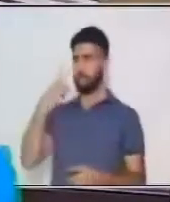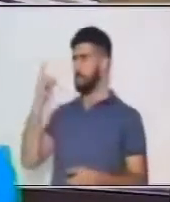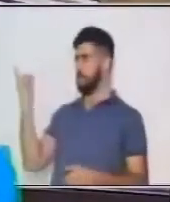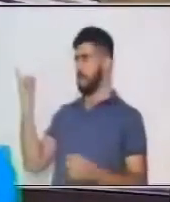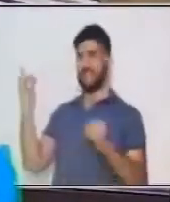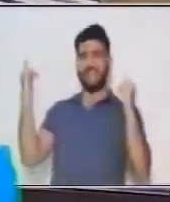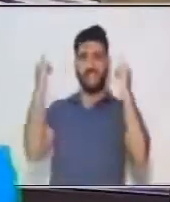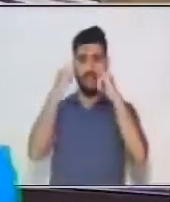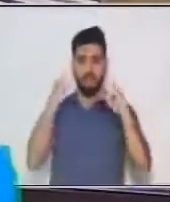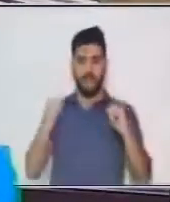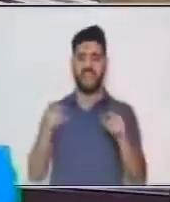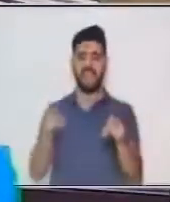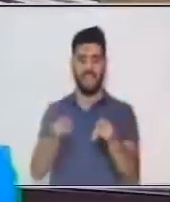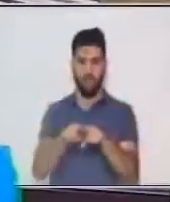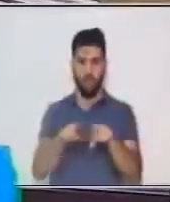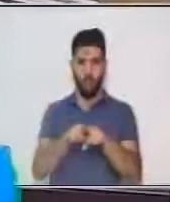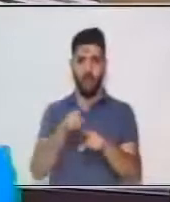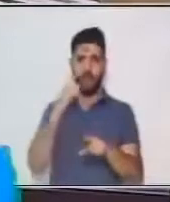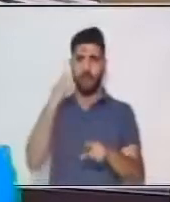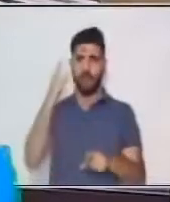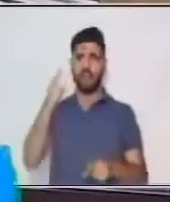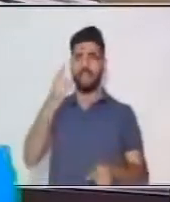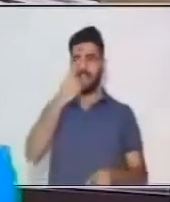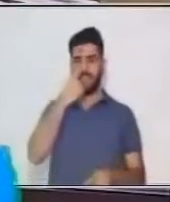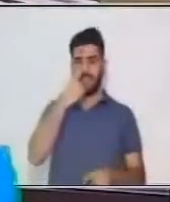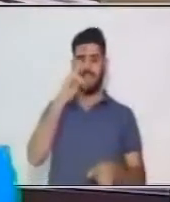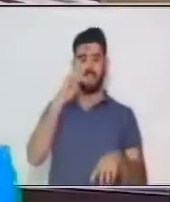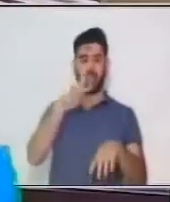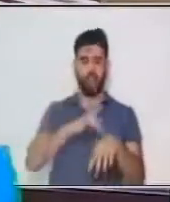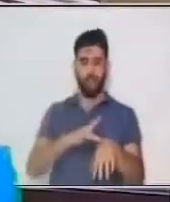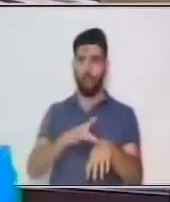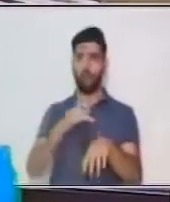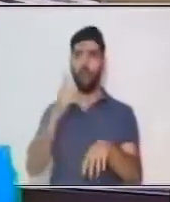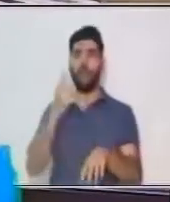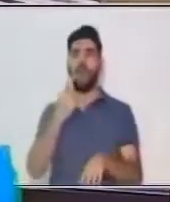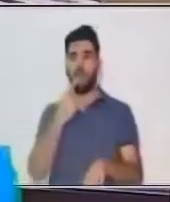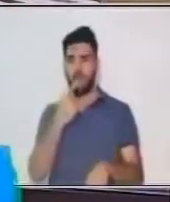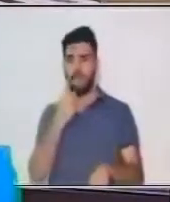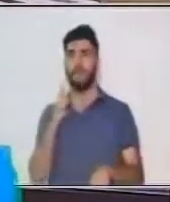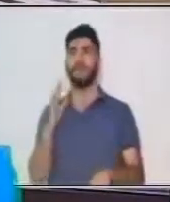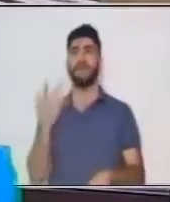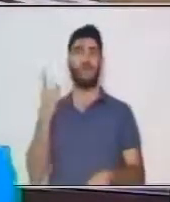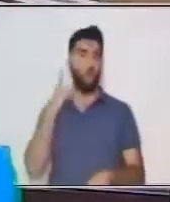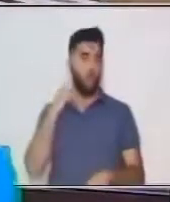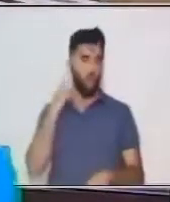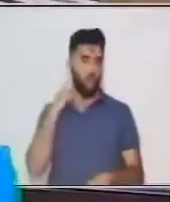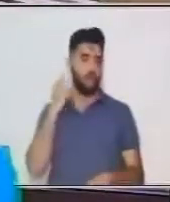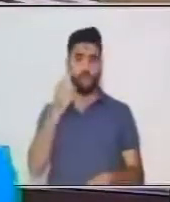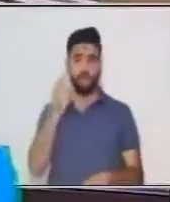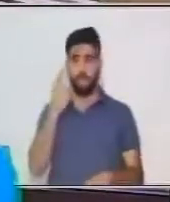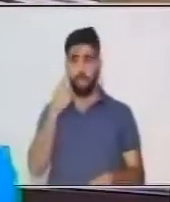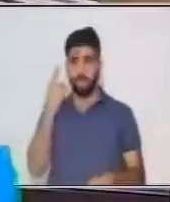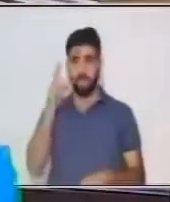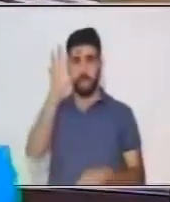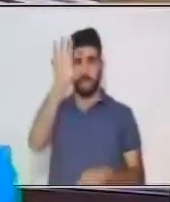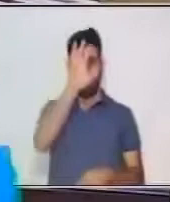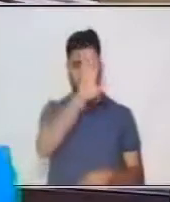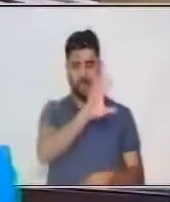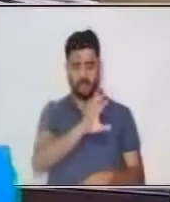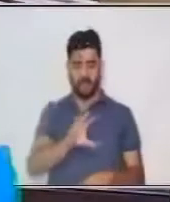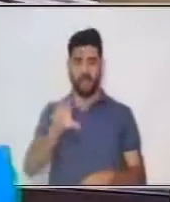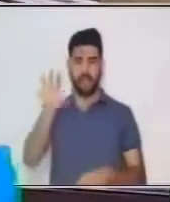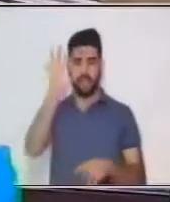utilizando? Tenemos el sentido del olfato, el tacto, el gusto, el sentido de la audición o del